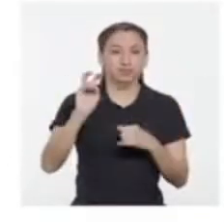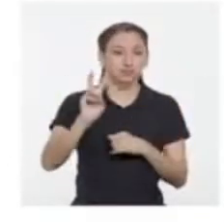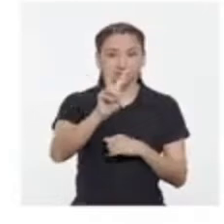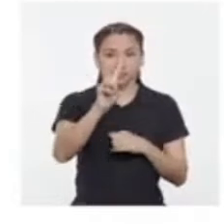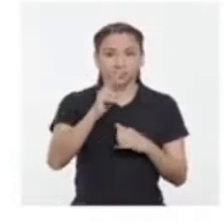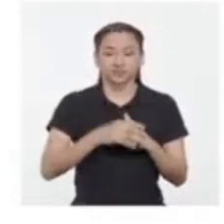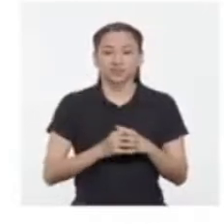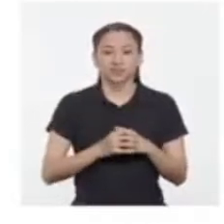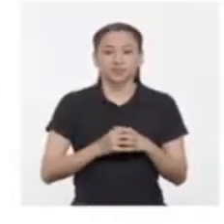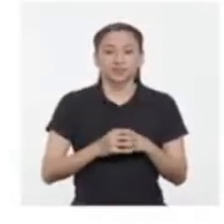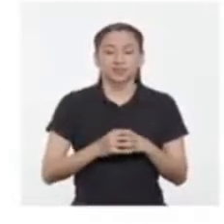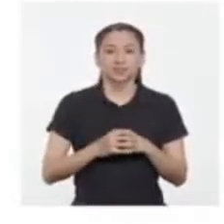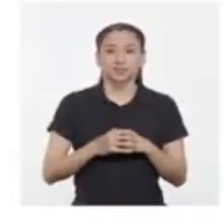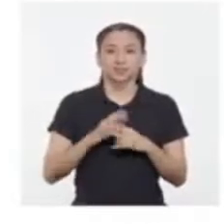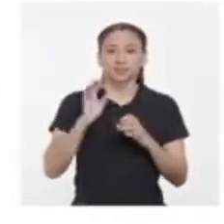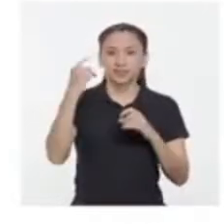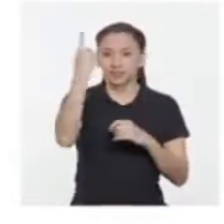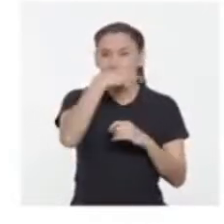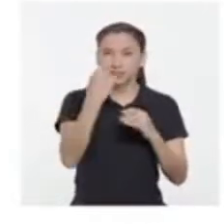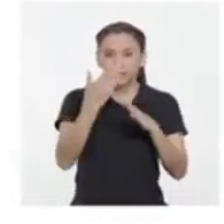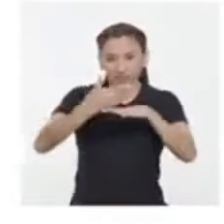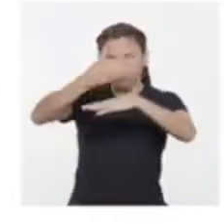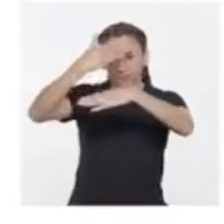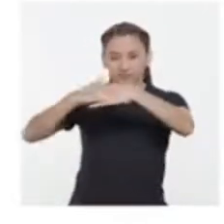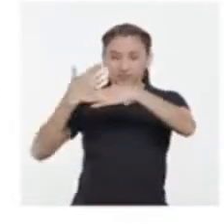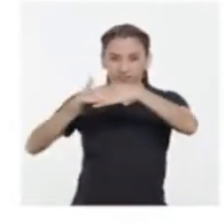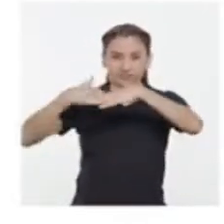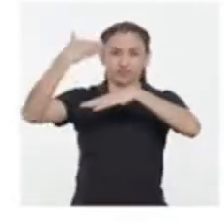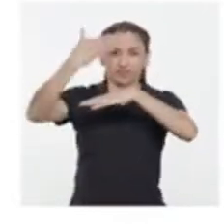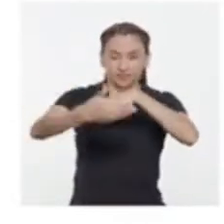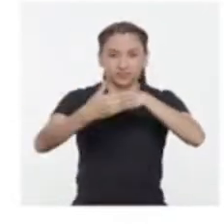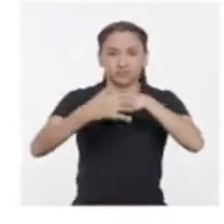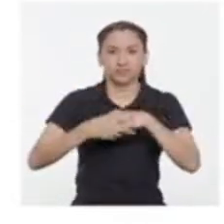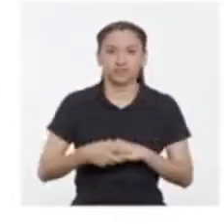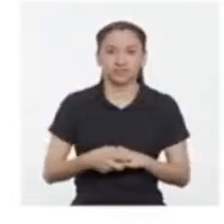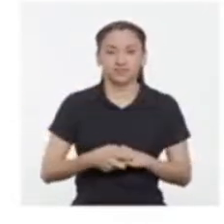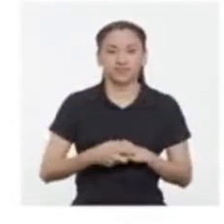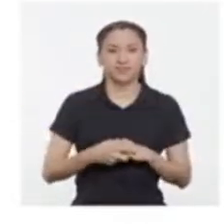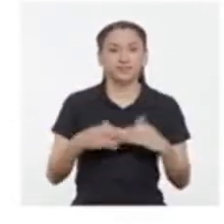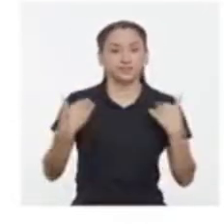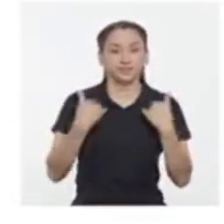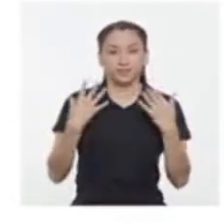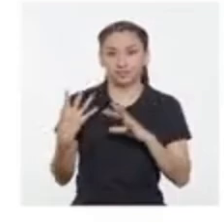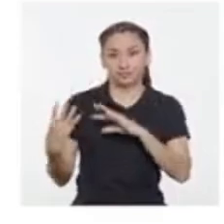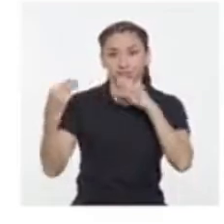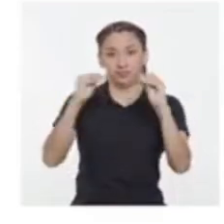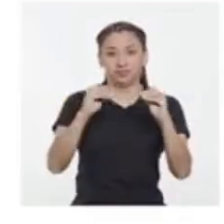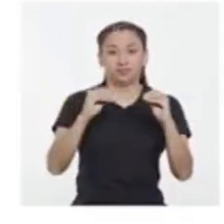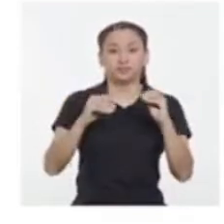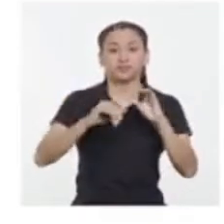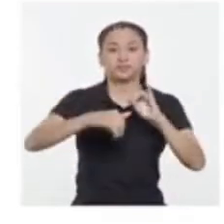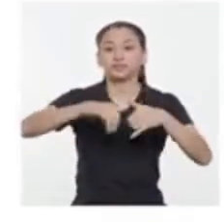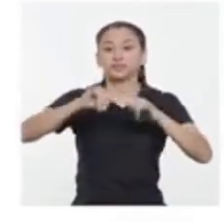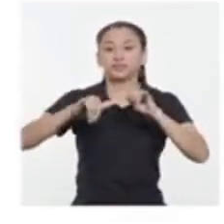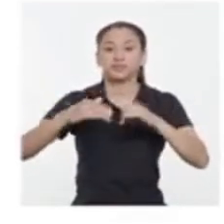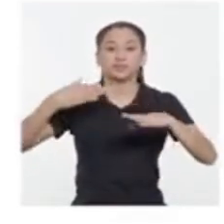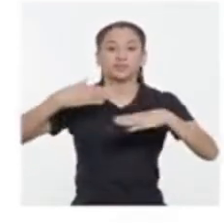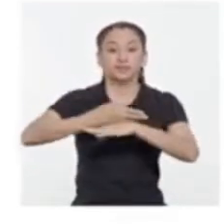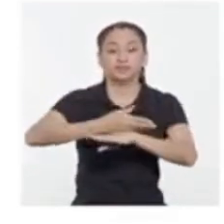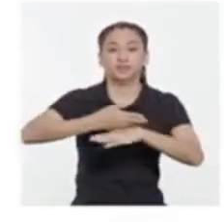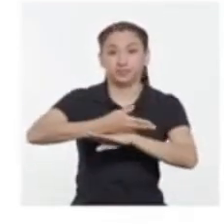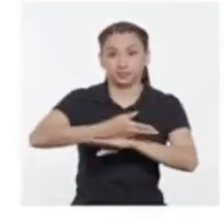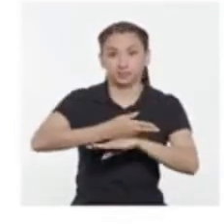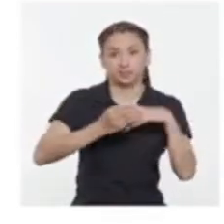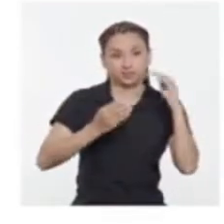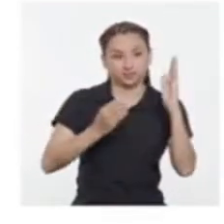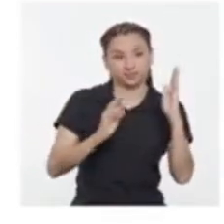el paso 2, armado de la cara anterior y posterior del fitotoldo. Se deben colocar los listones de madera de